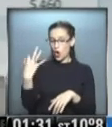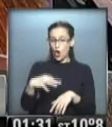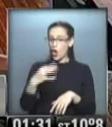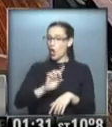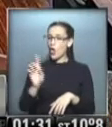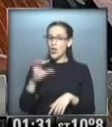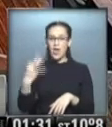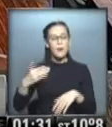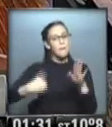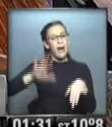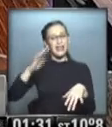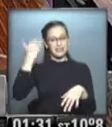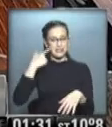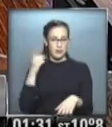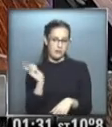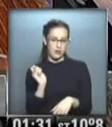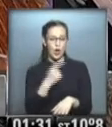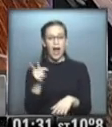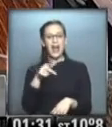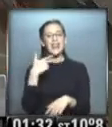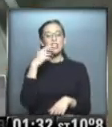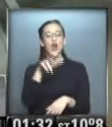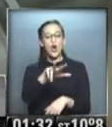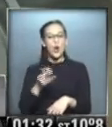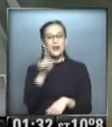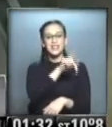pesos. Por cada hijo van a cobrar 110 pesos.